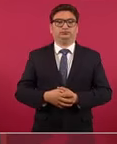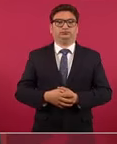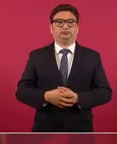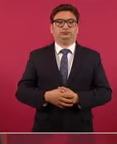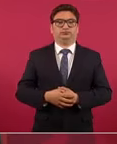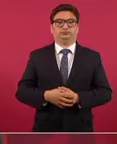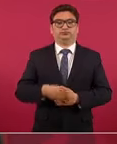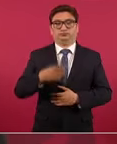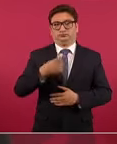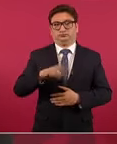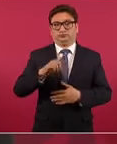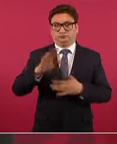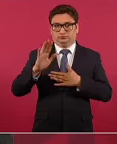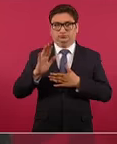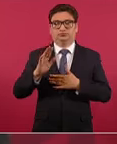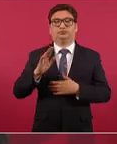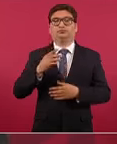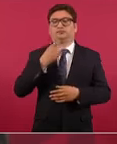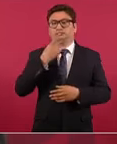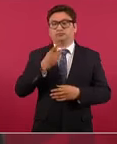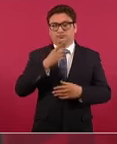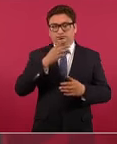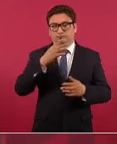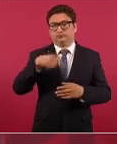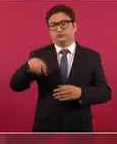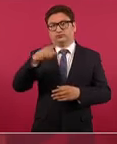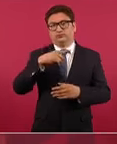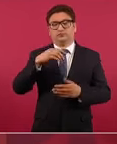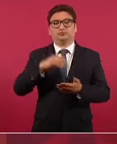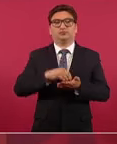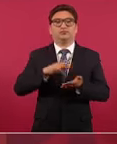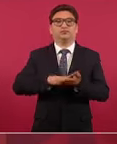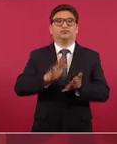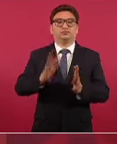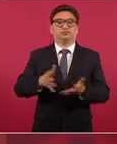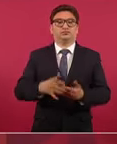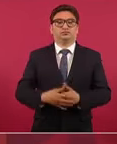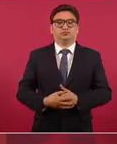compromisos que dejaron lo establecidos